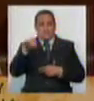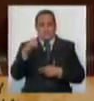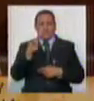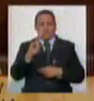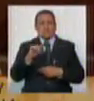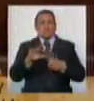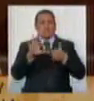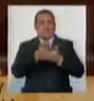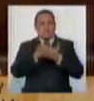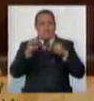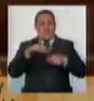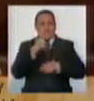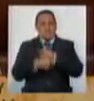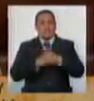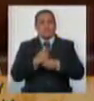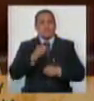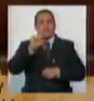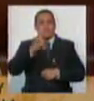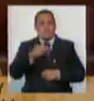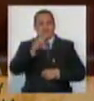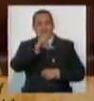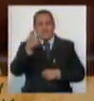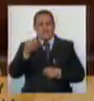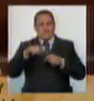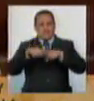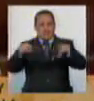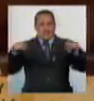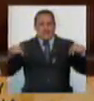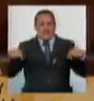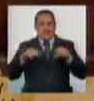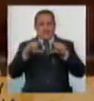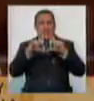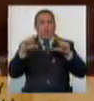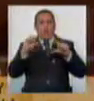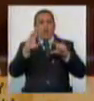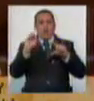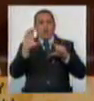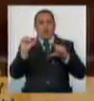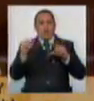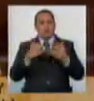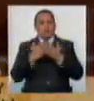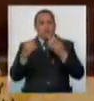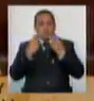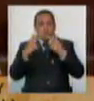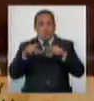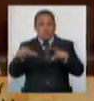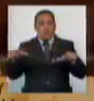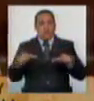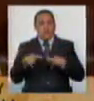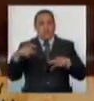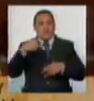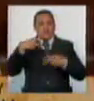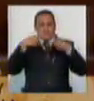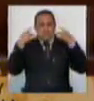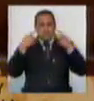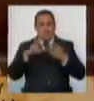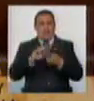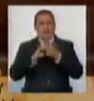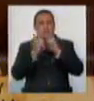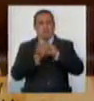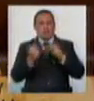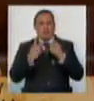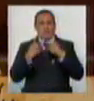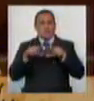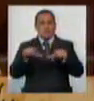año, 1.300 hectáreas de cultivos ilícitos de hoja de coca ubicados en el Braen se han transformado